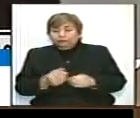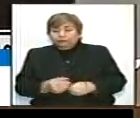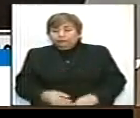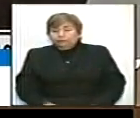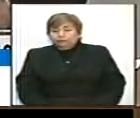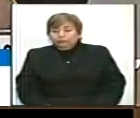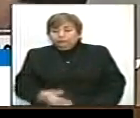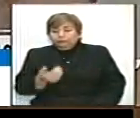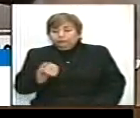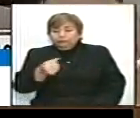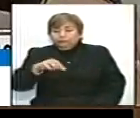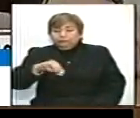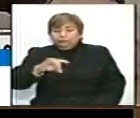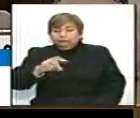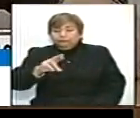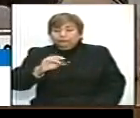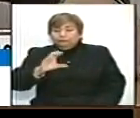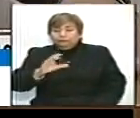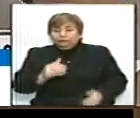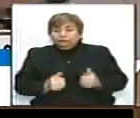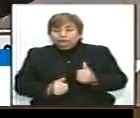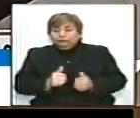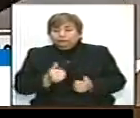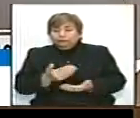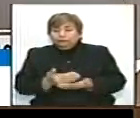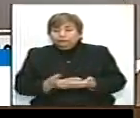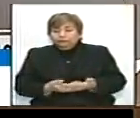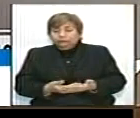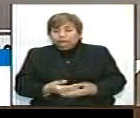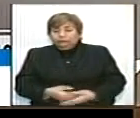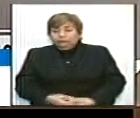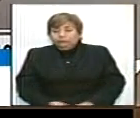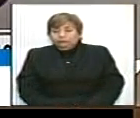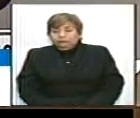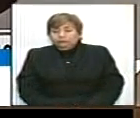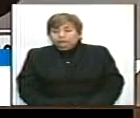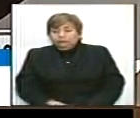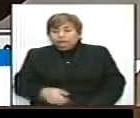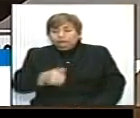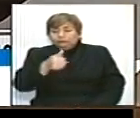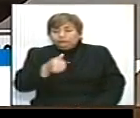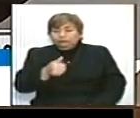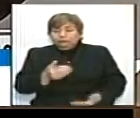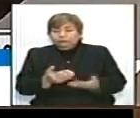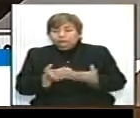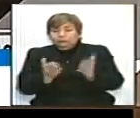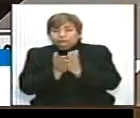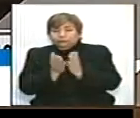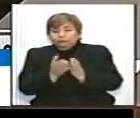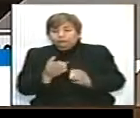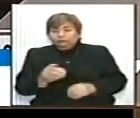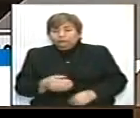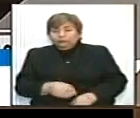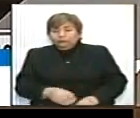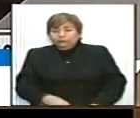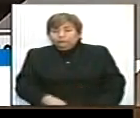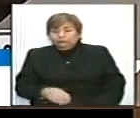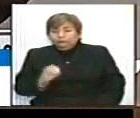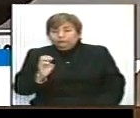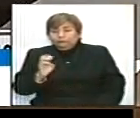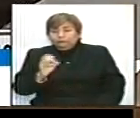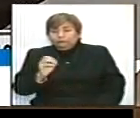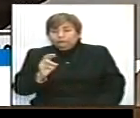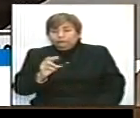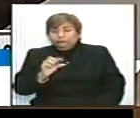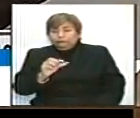de Apurímac, en la cual damos la bienvenida al director de general de servicios educativos, Paul Eduardo